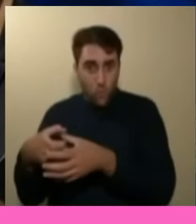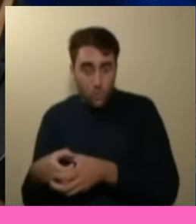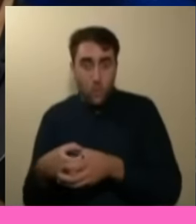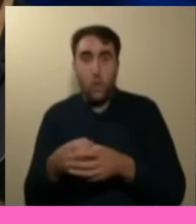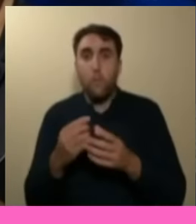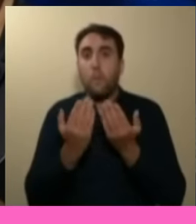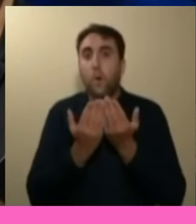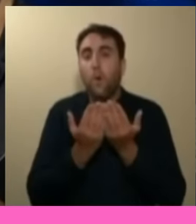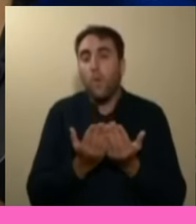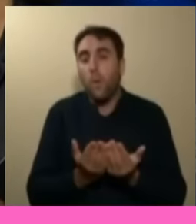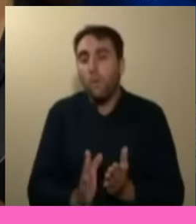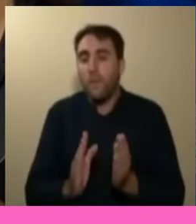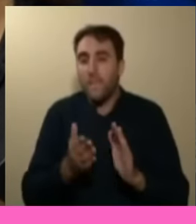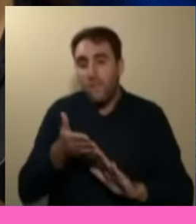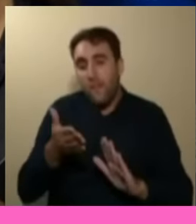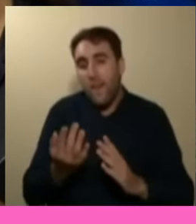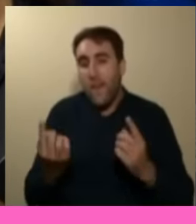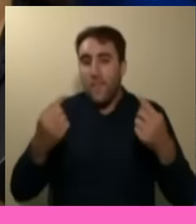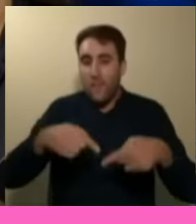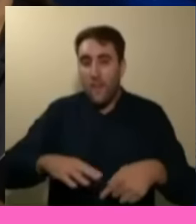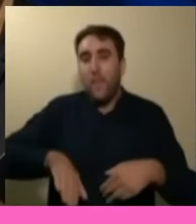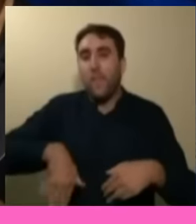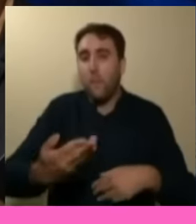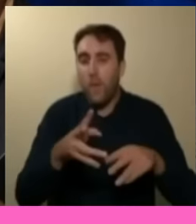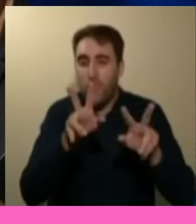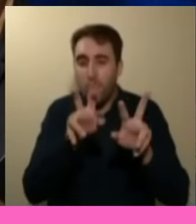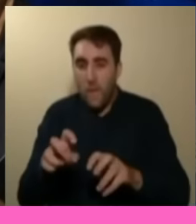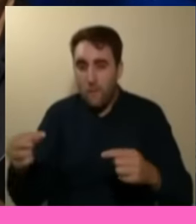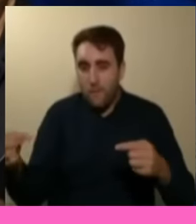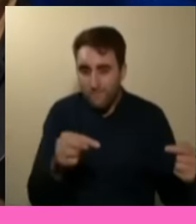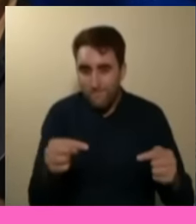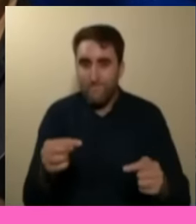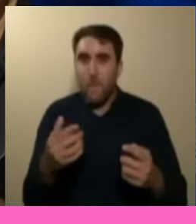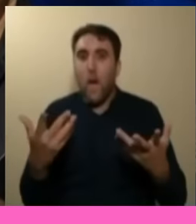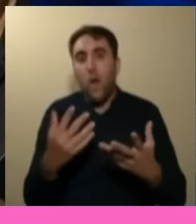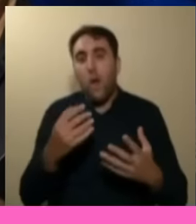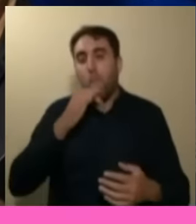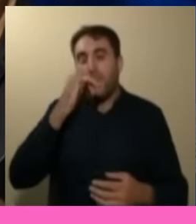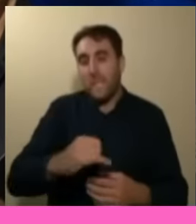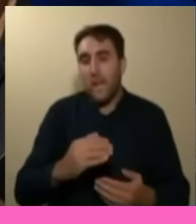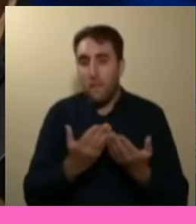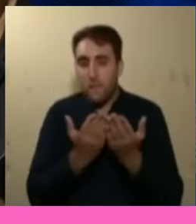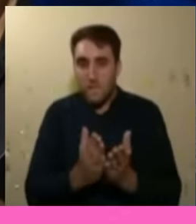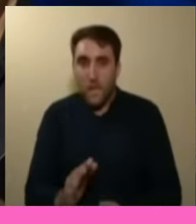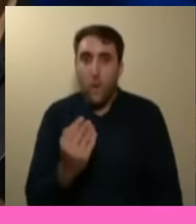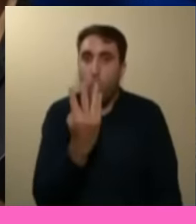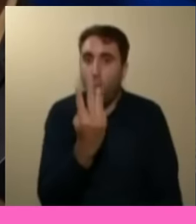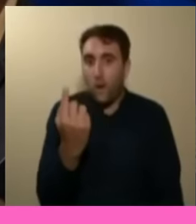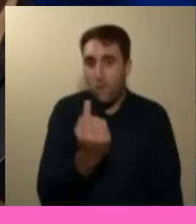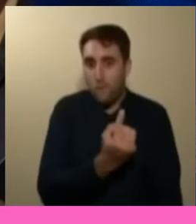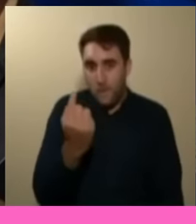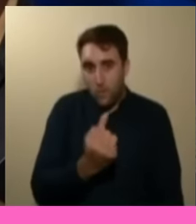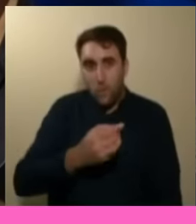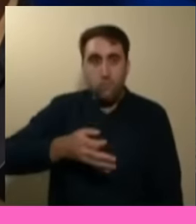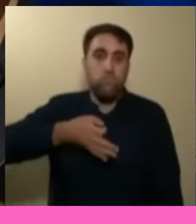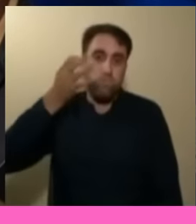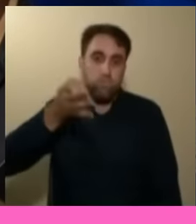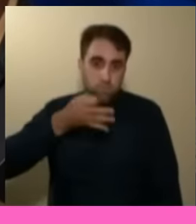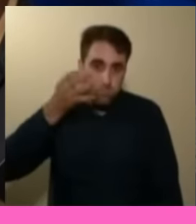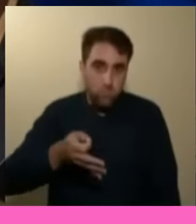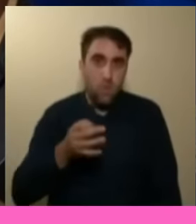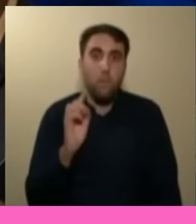como introducción al debate antes de comenzar con el desarrollo de los ejes temáticos. Bueno, tiene sus 4 minutos de exposición para